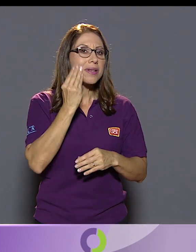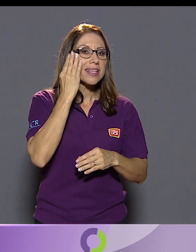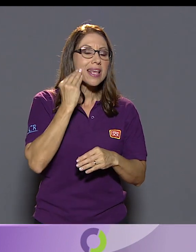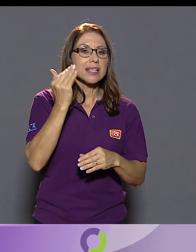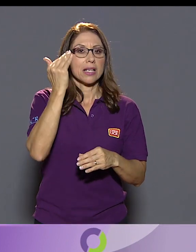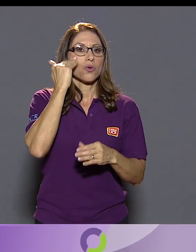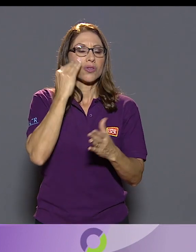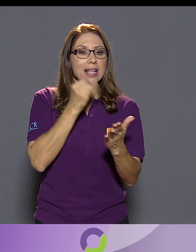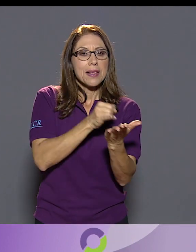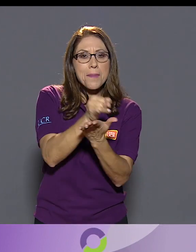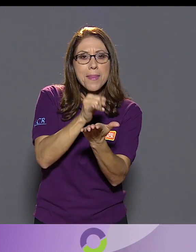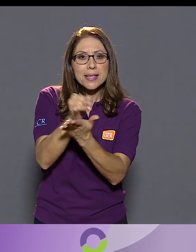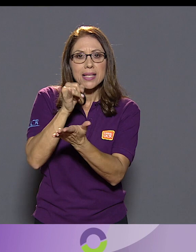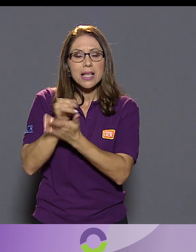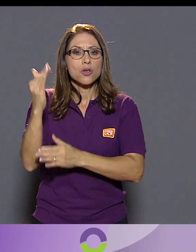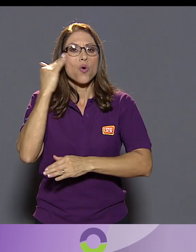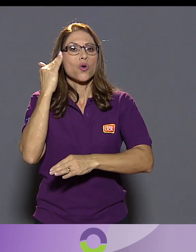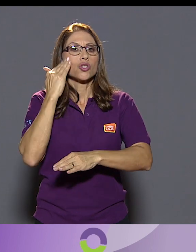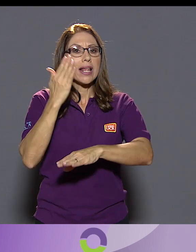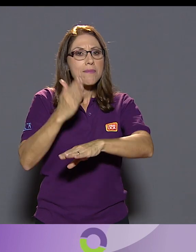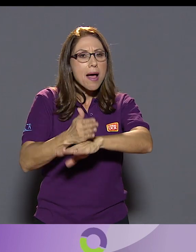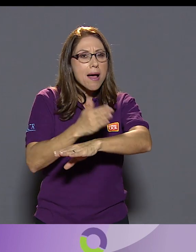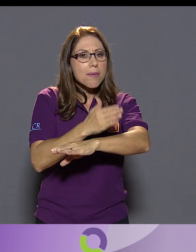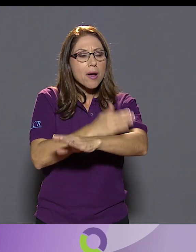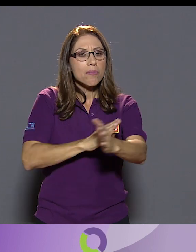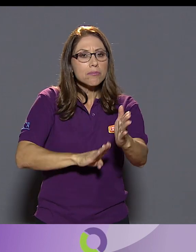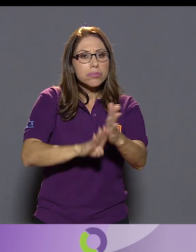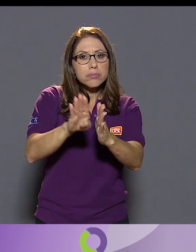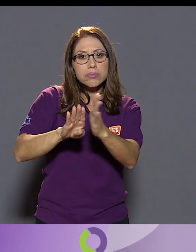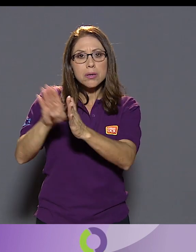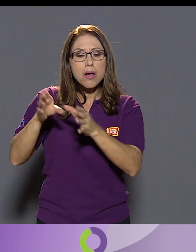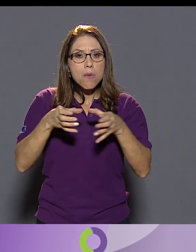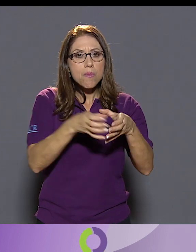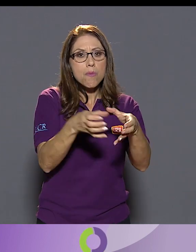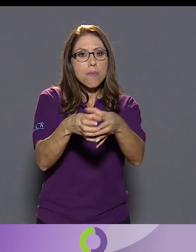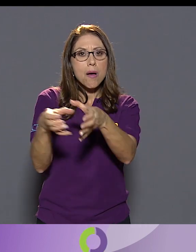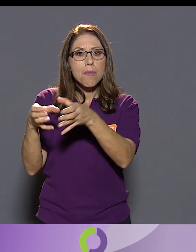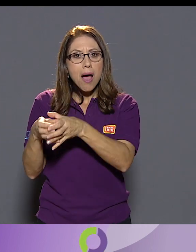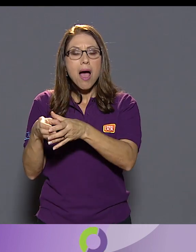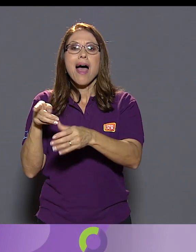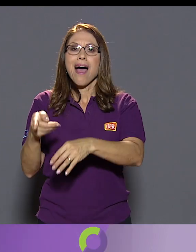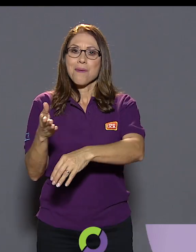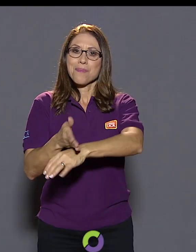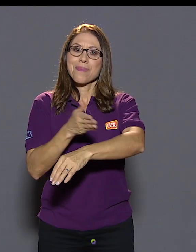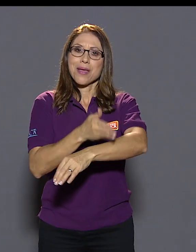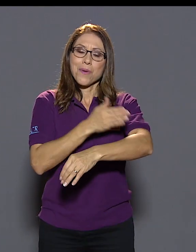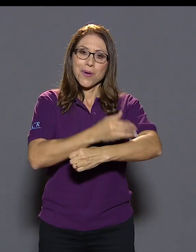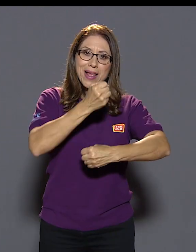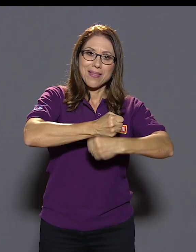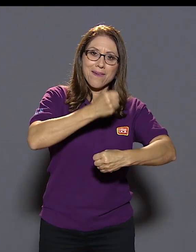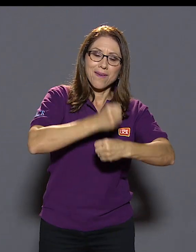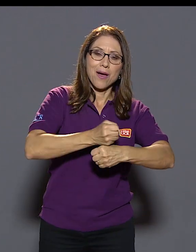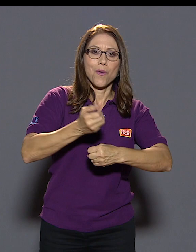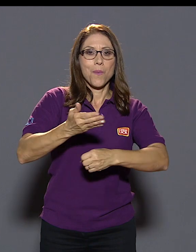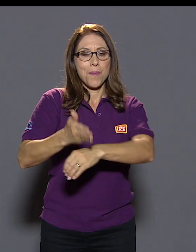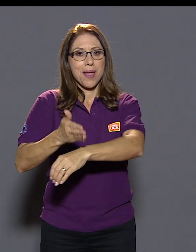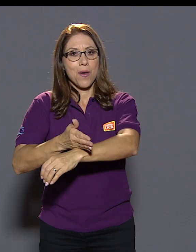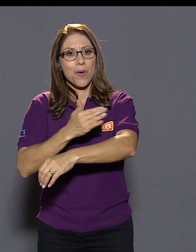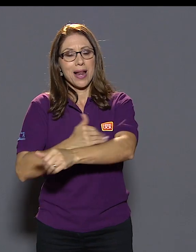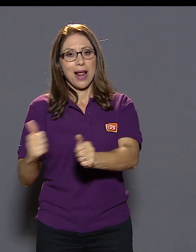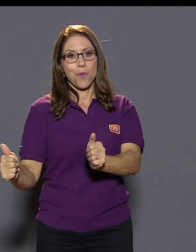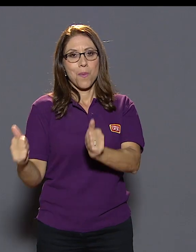las investigaciones, los avances que diferentes grupos hacen en este tema, va a hacer que mejore lo que es la intervención y el